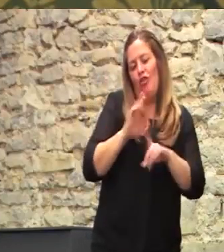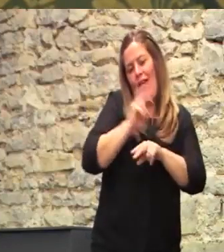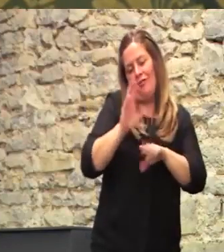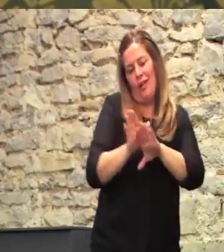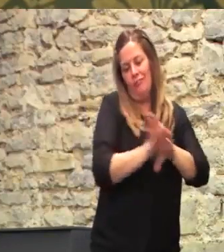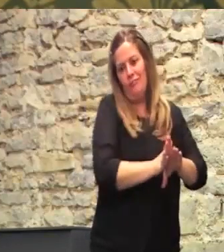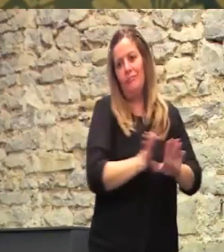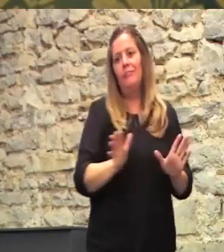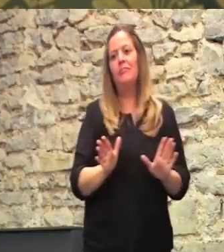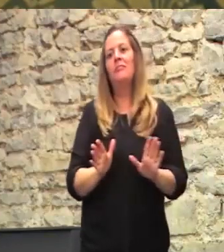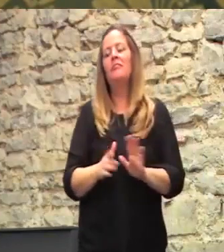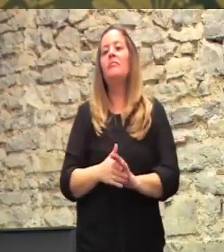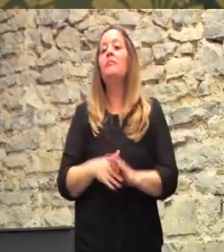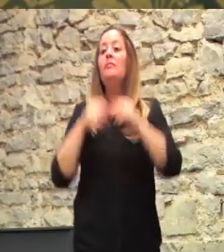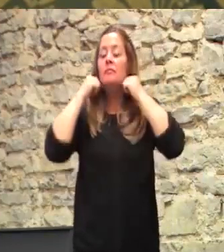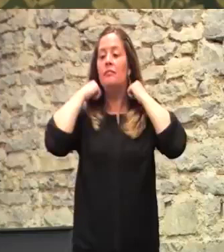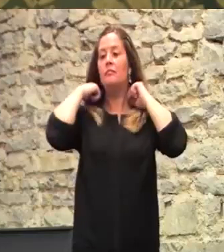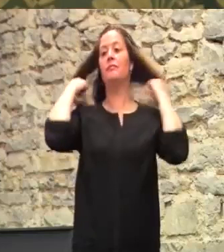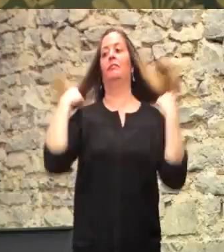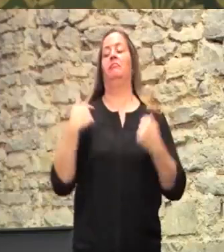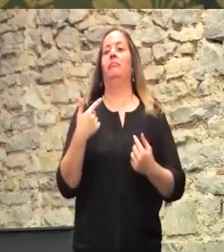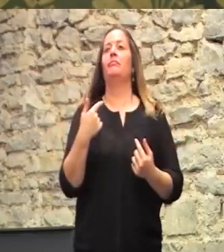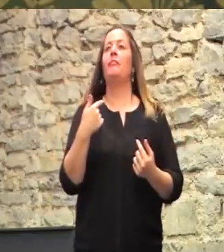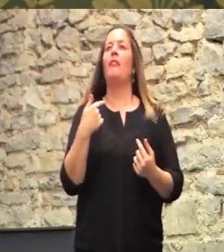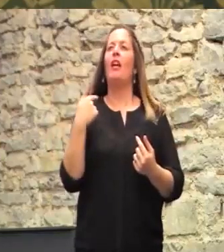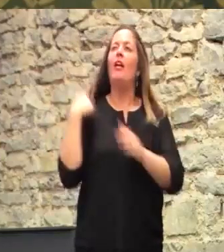esto por qué